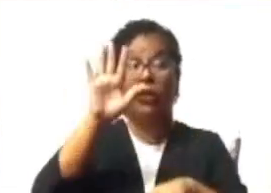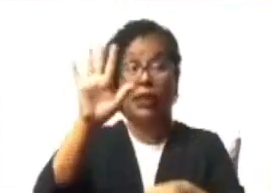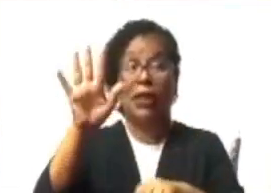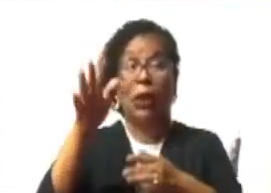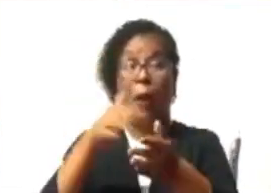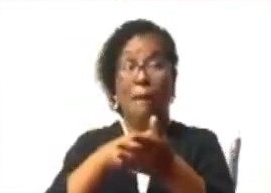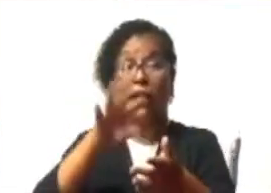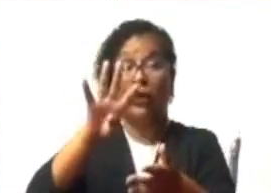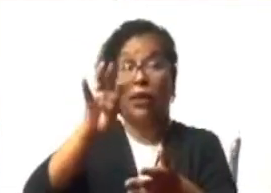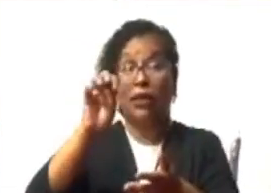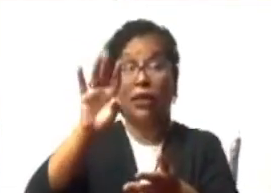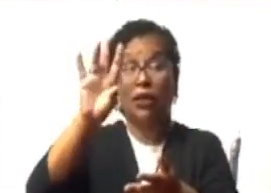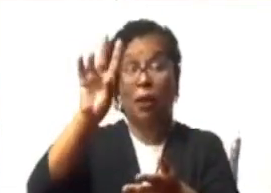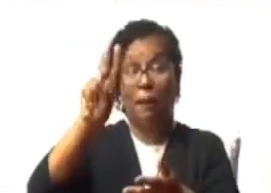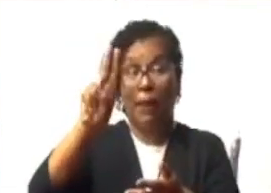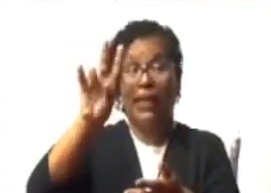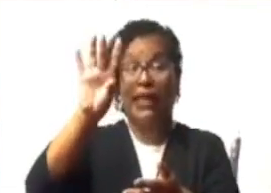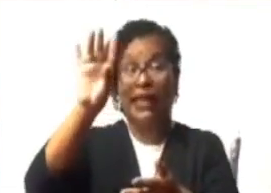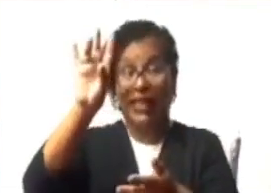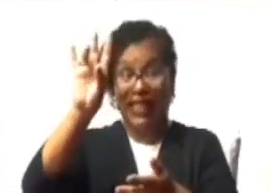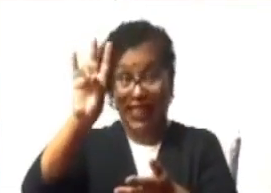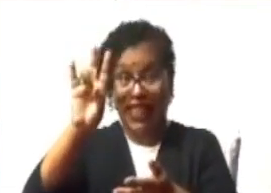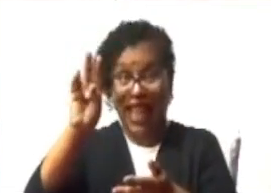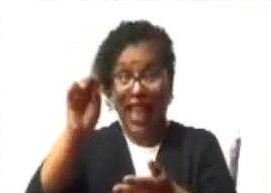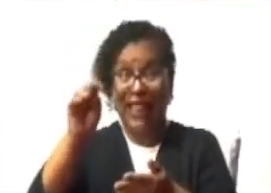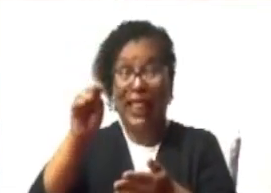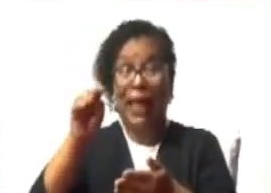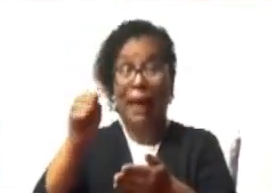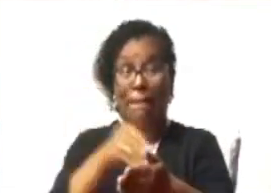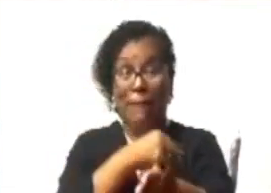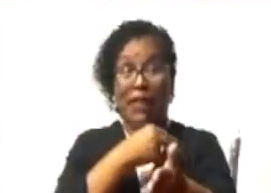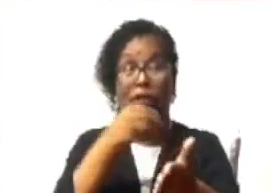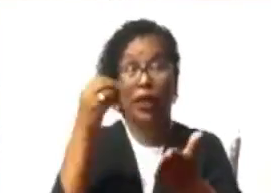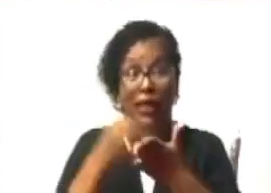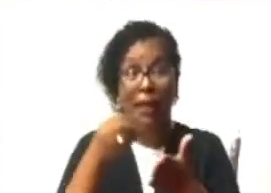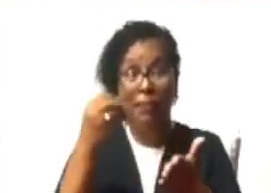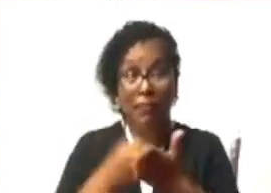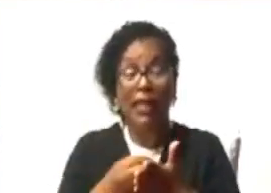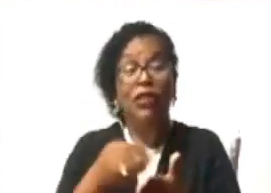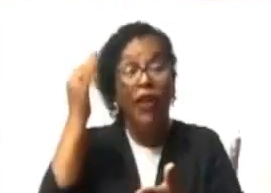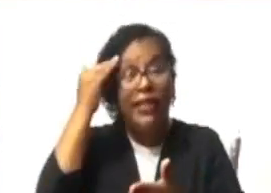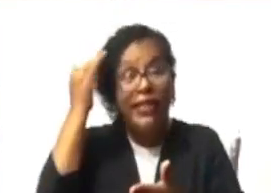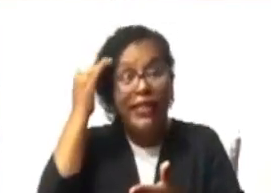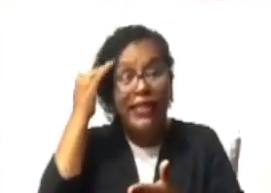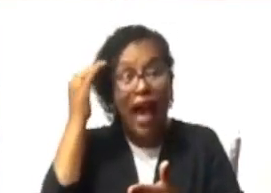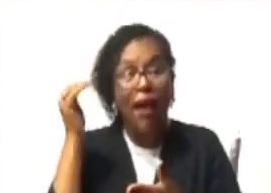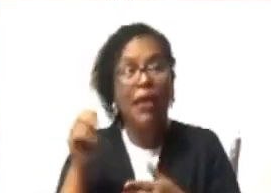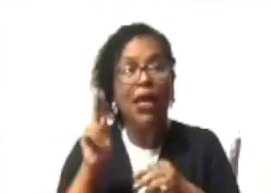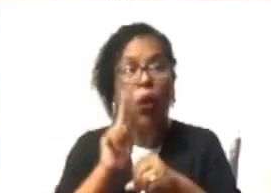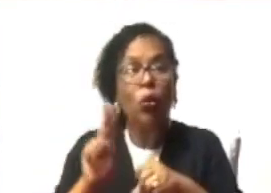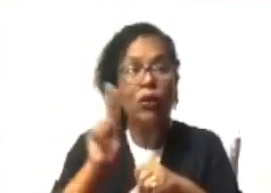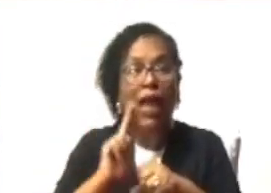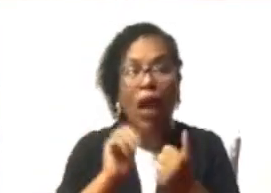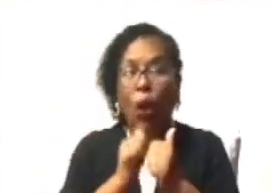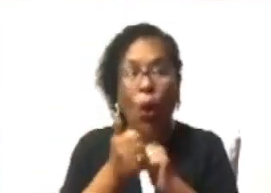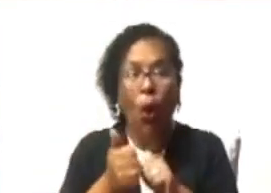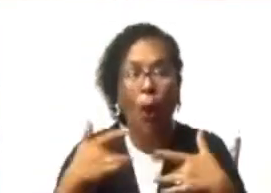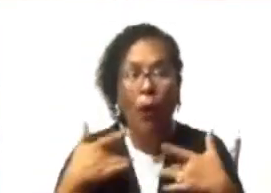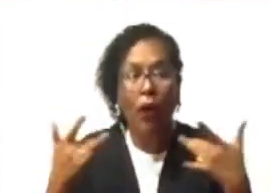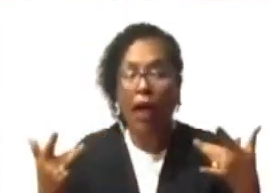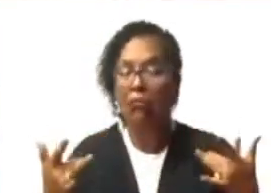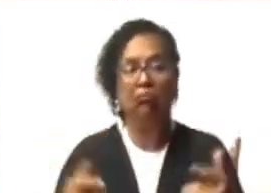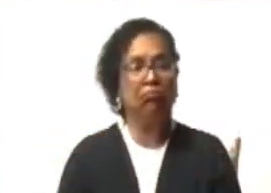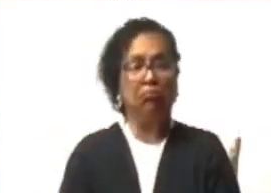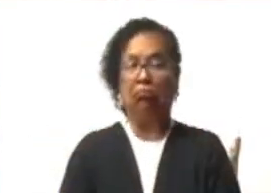5.427 millones de pesos sin que se sepa en qué se van a gastar esos recursos. Y